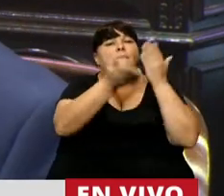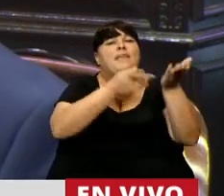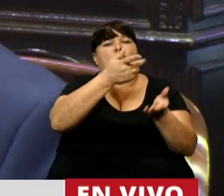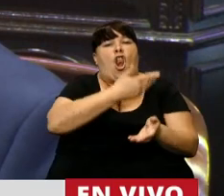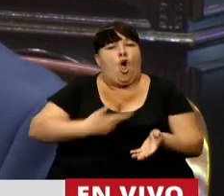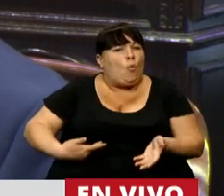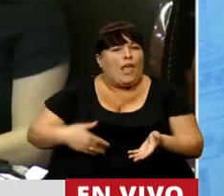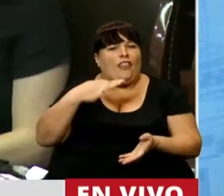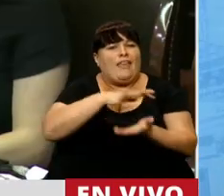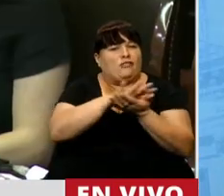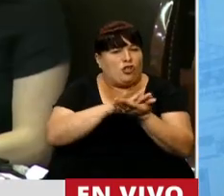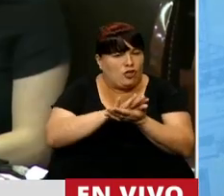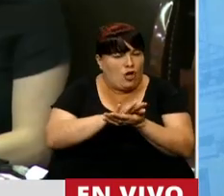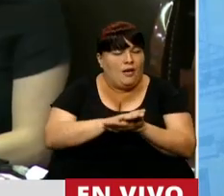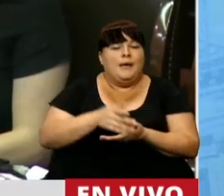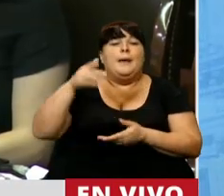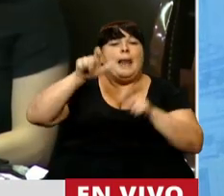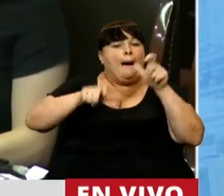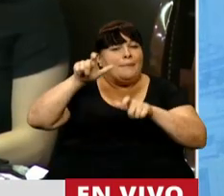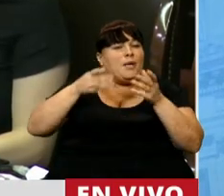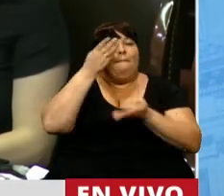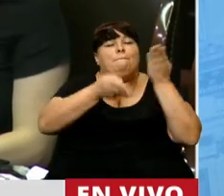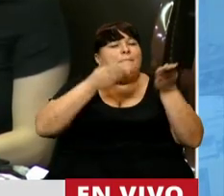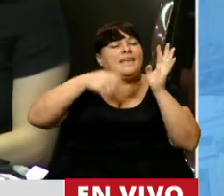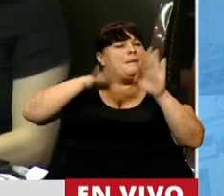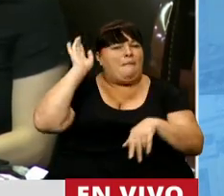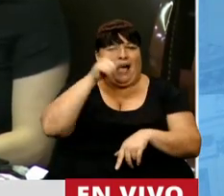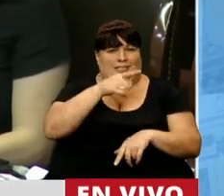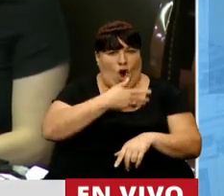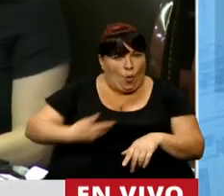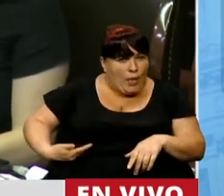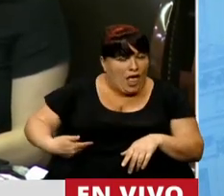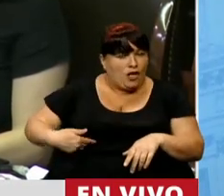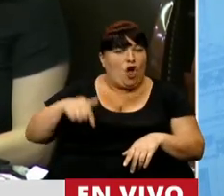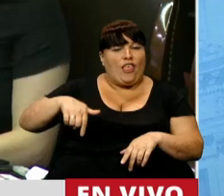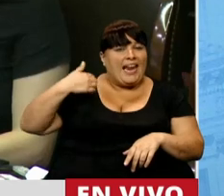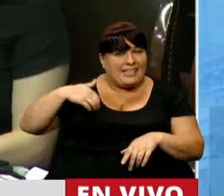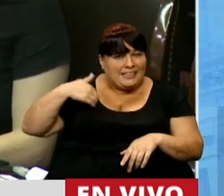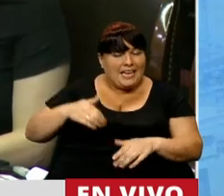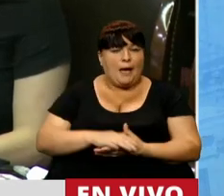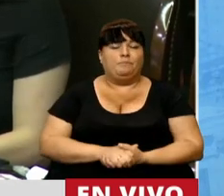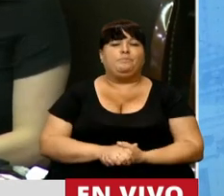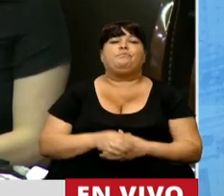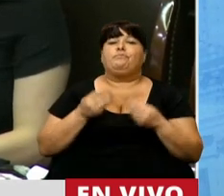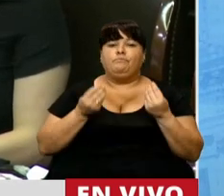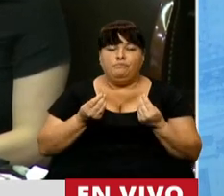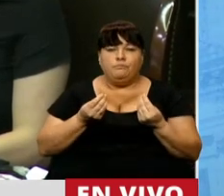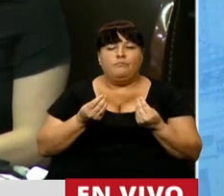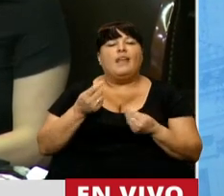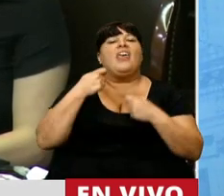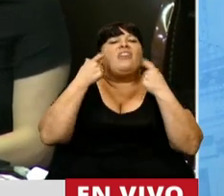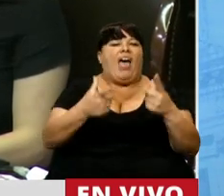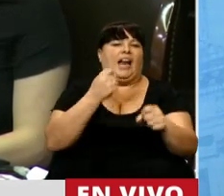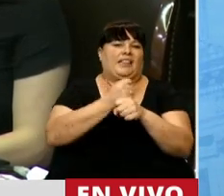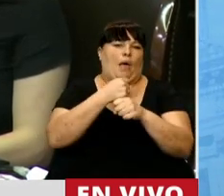gobierno. El mandato popular dominante para el gobierno en la Argentina es